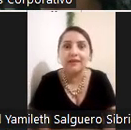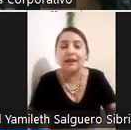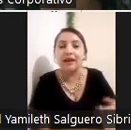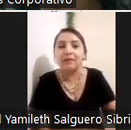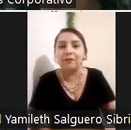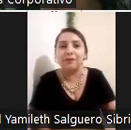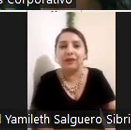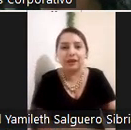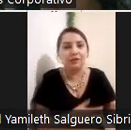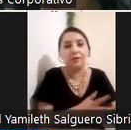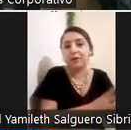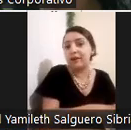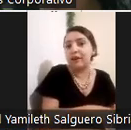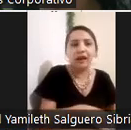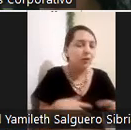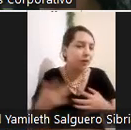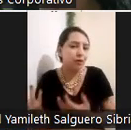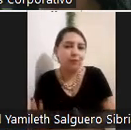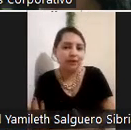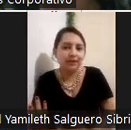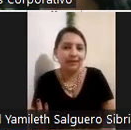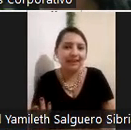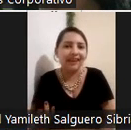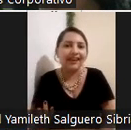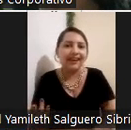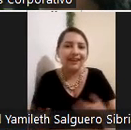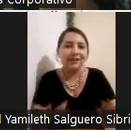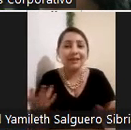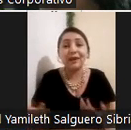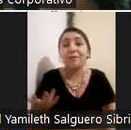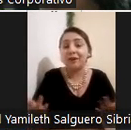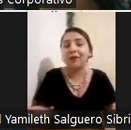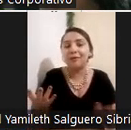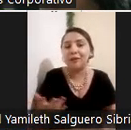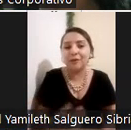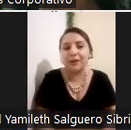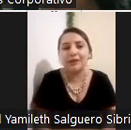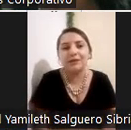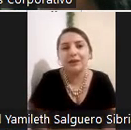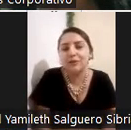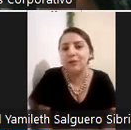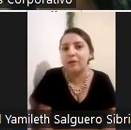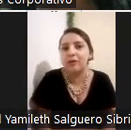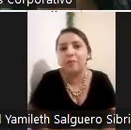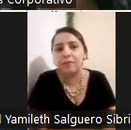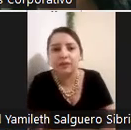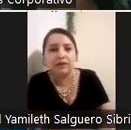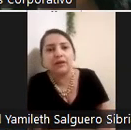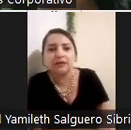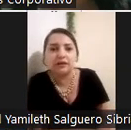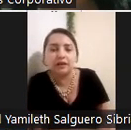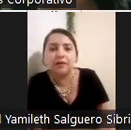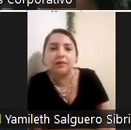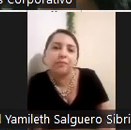das a cambio de que yo compre en línea o que yo compre en tienda Entonces es como de ir jugando con eso Y eso es lo que nos ha permitido